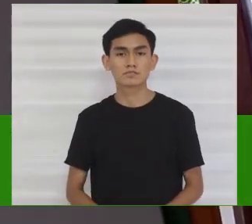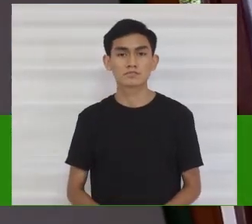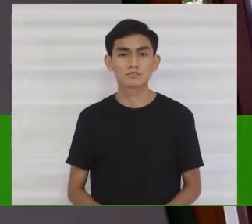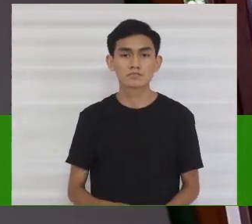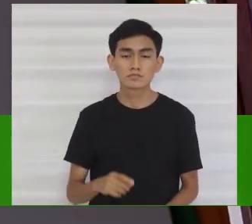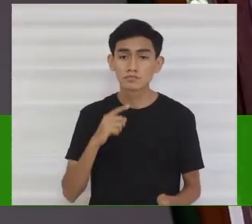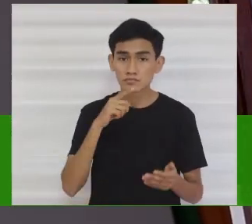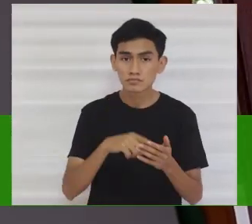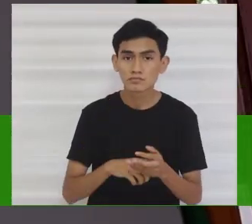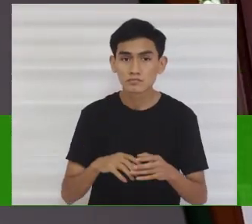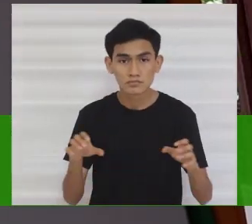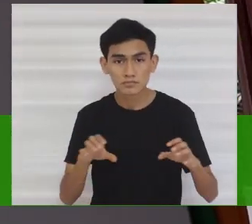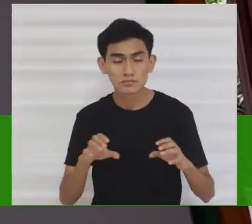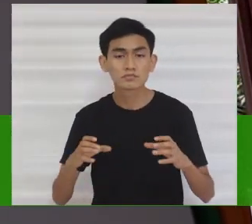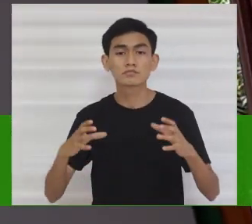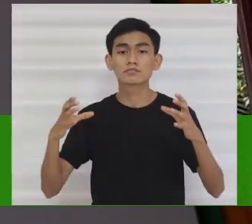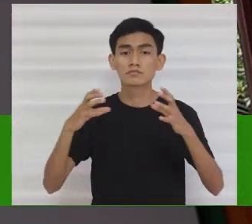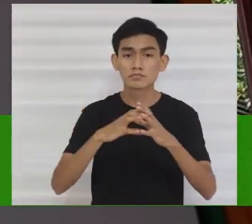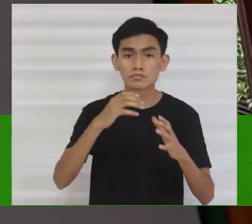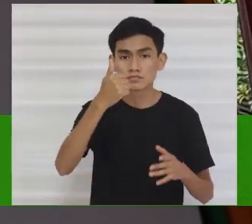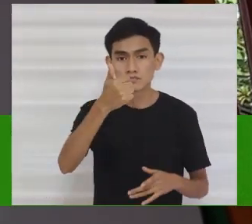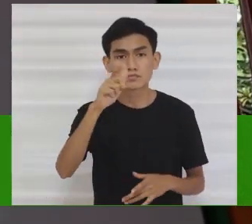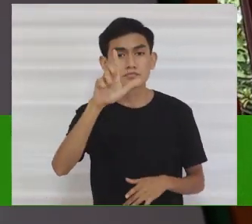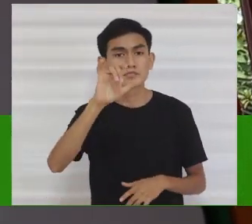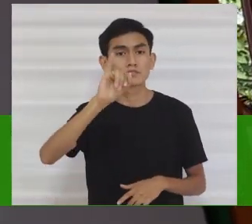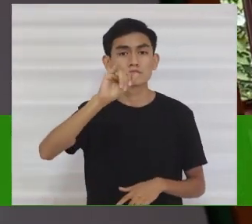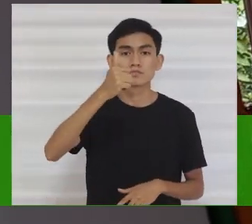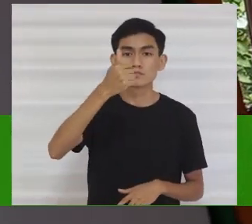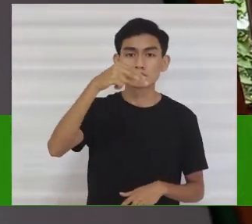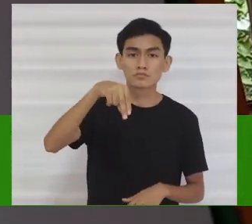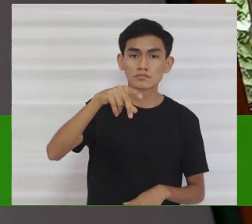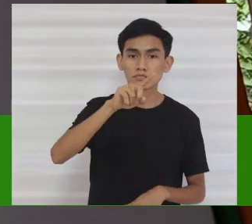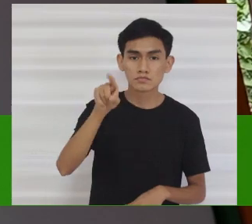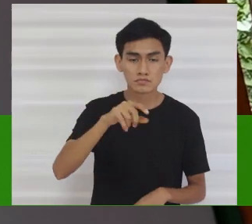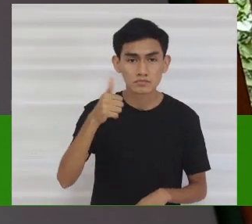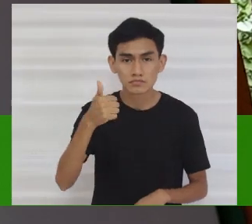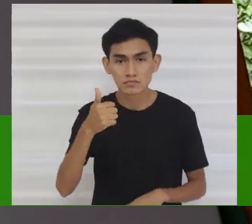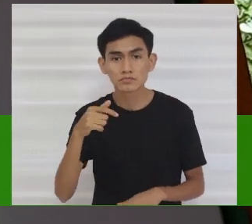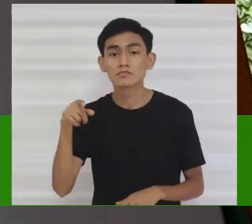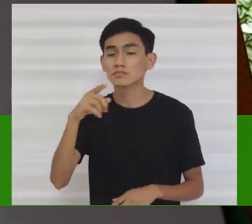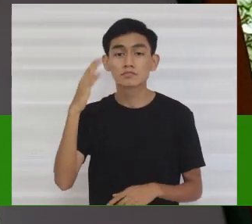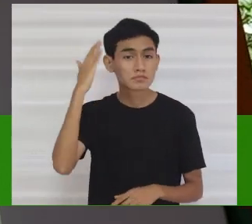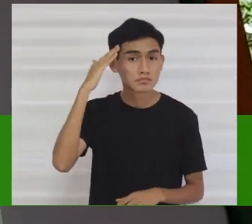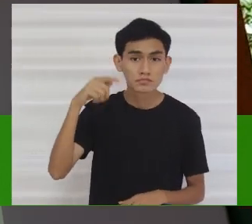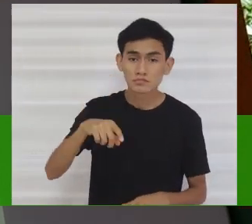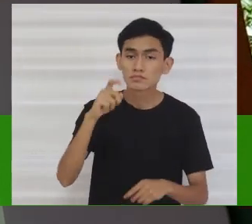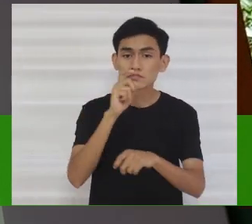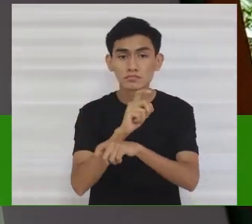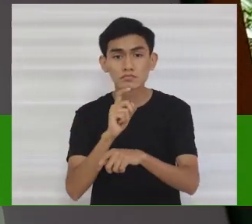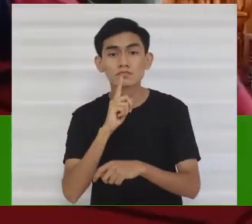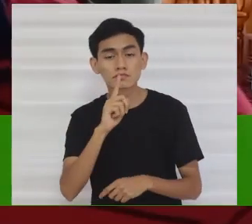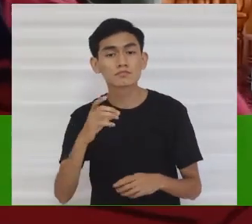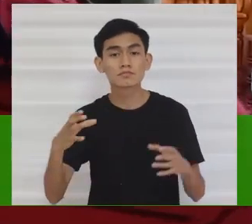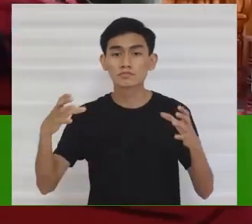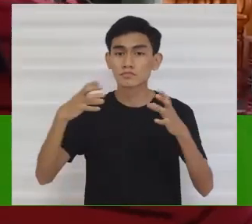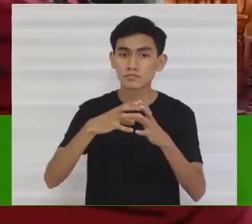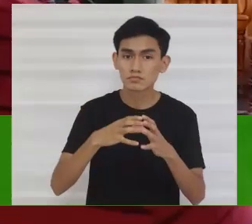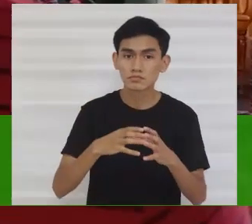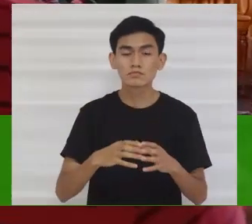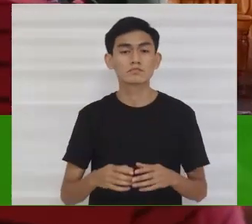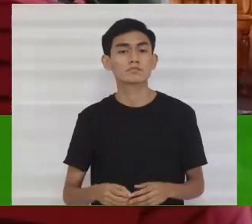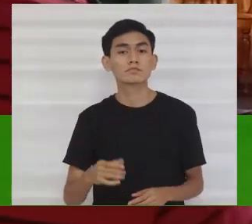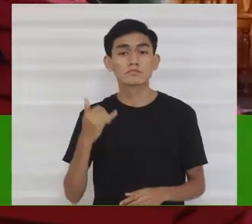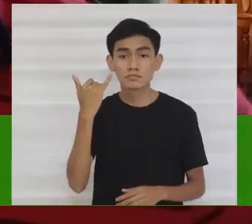20 emprendimientos en total, 10 por cada núcleo del proyecto. Como bien mencionamos, el curso se llama Alianza Estratégica y Articulación de